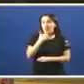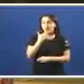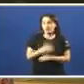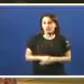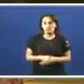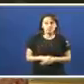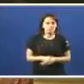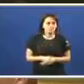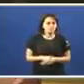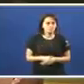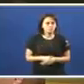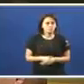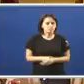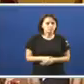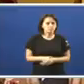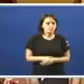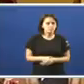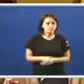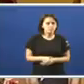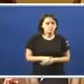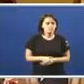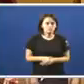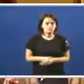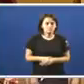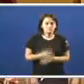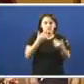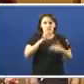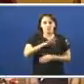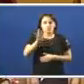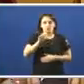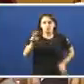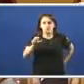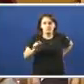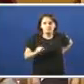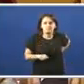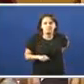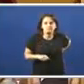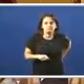medida? Muchas gracias, señora Solla.